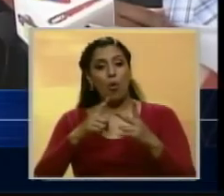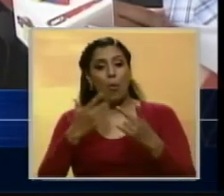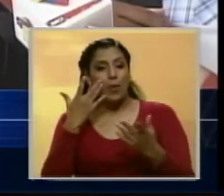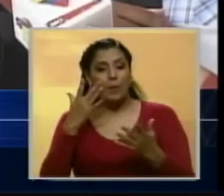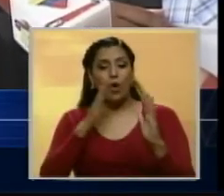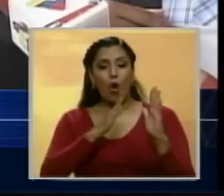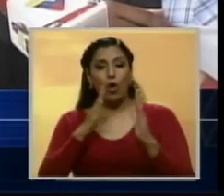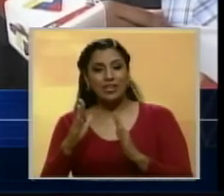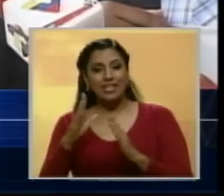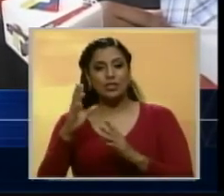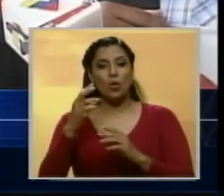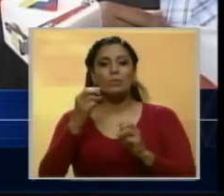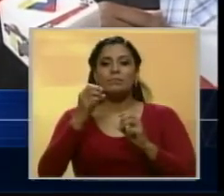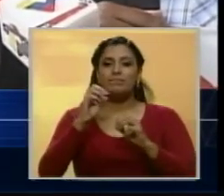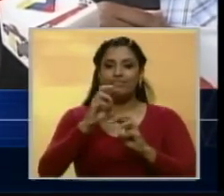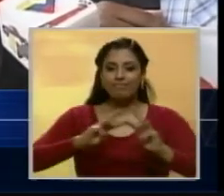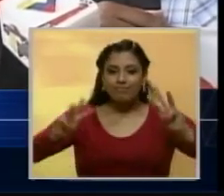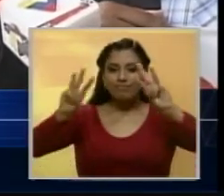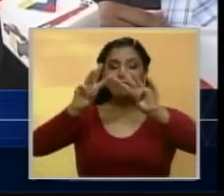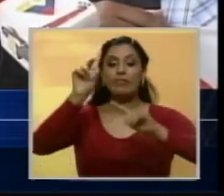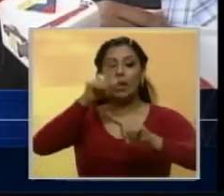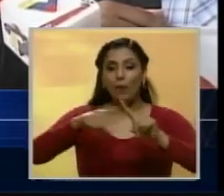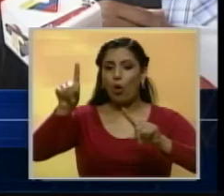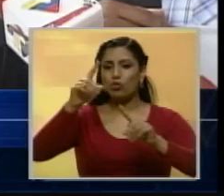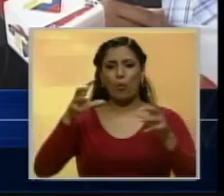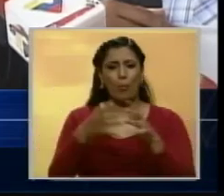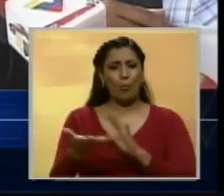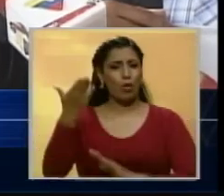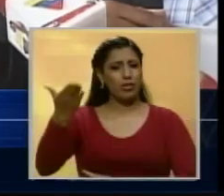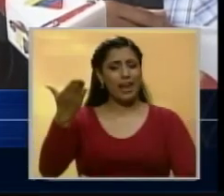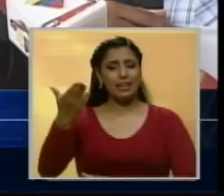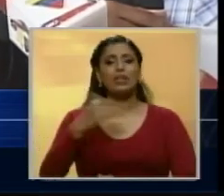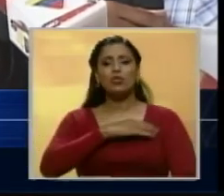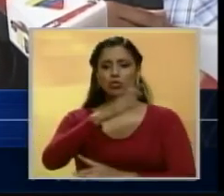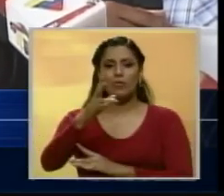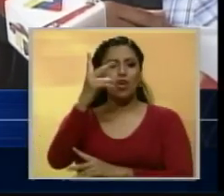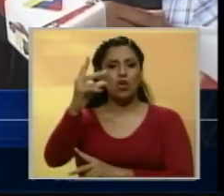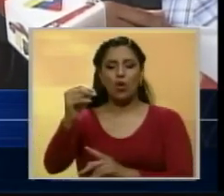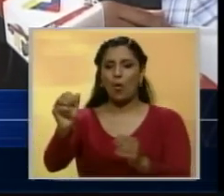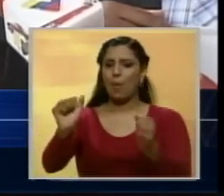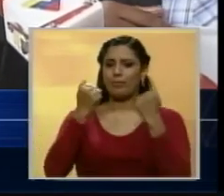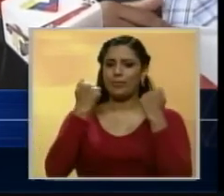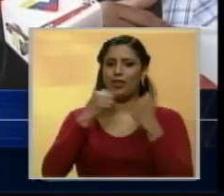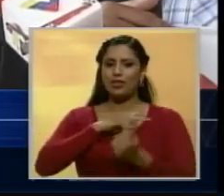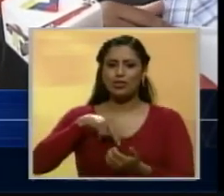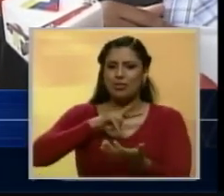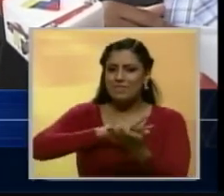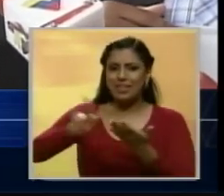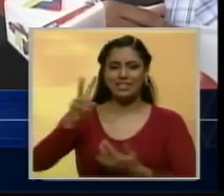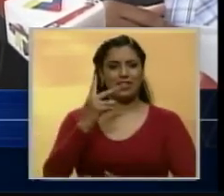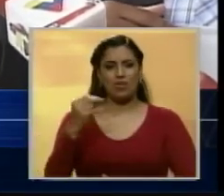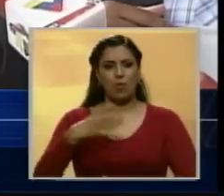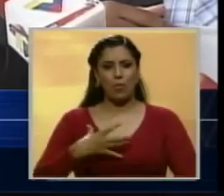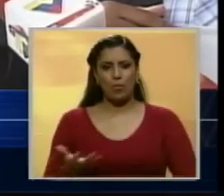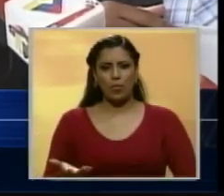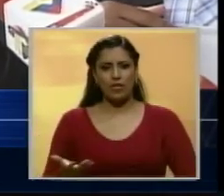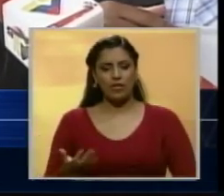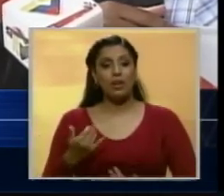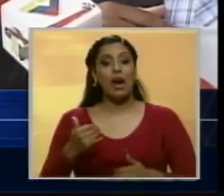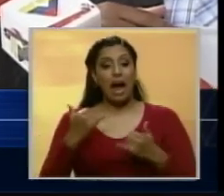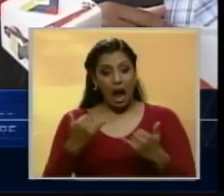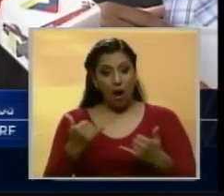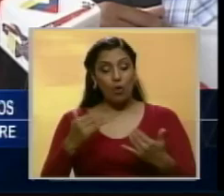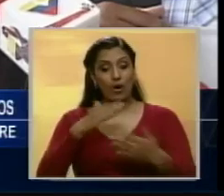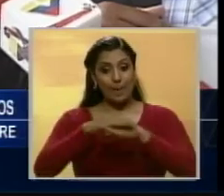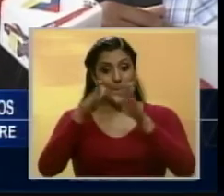la Organización de las Naciones Unidas y otros organismos multilaterales más, no puede negarse a otorgar las visas. Para la